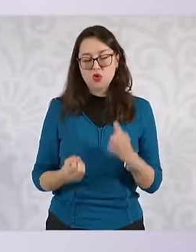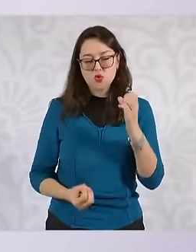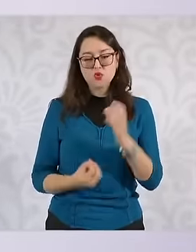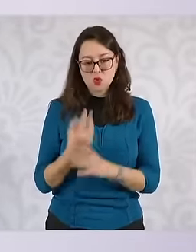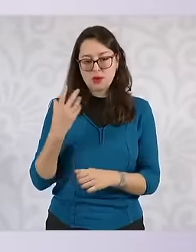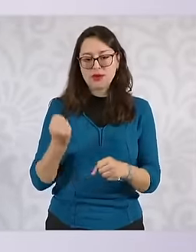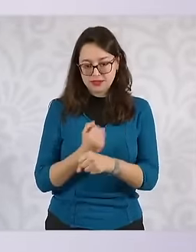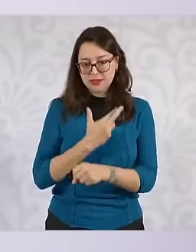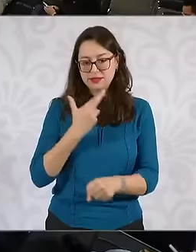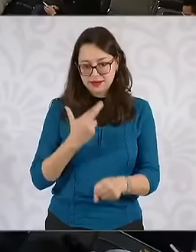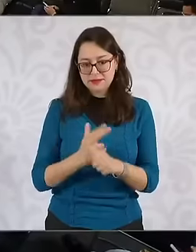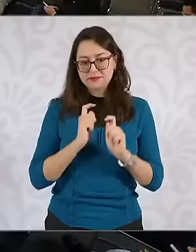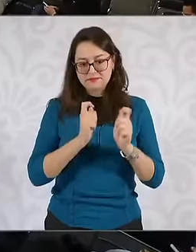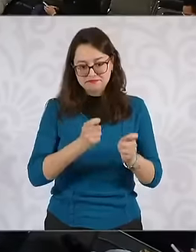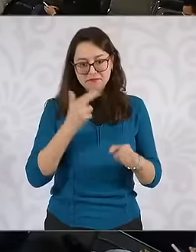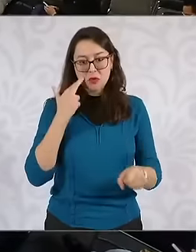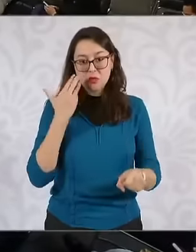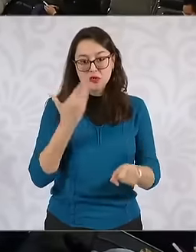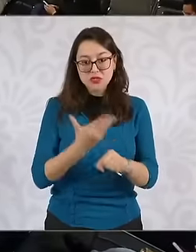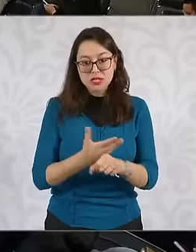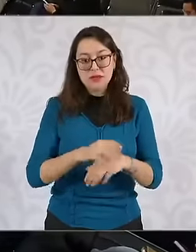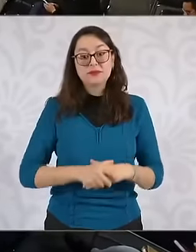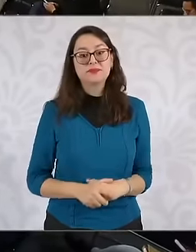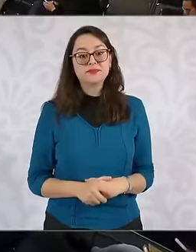tiempo a temas de interés general.